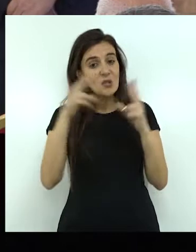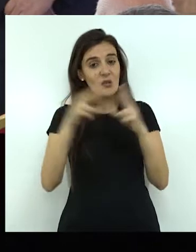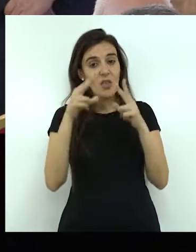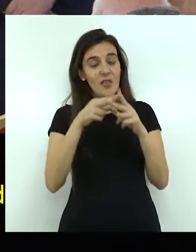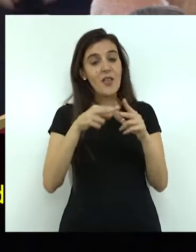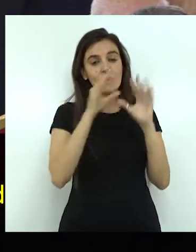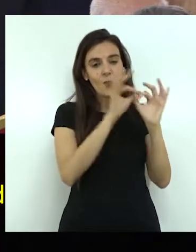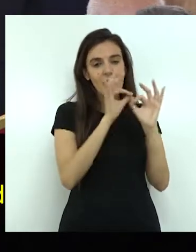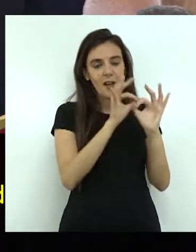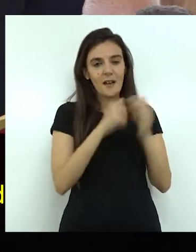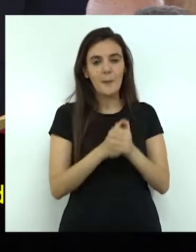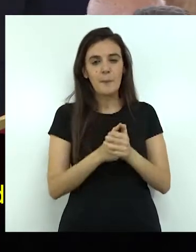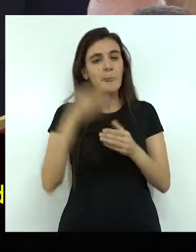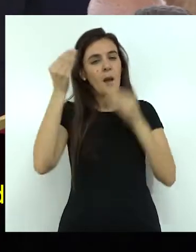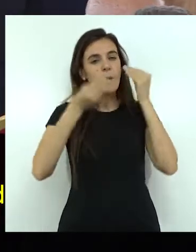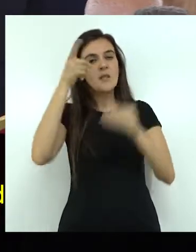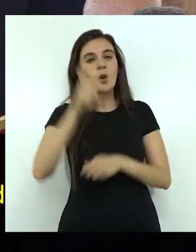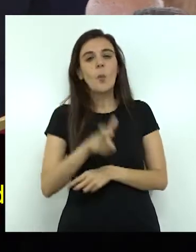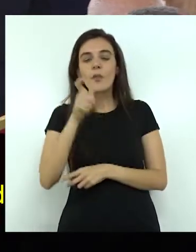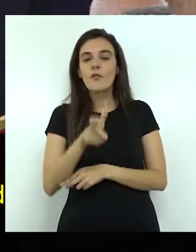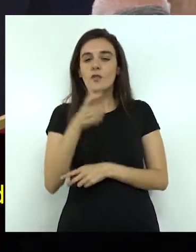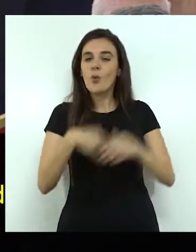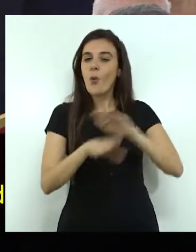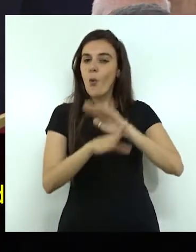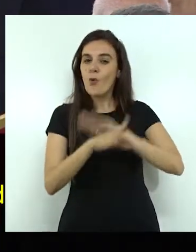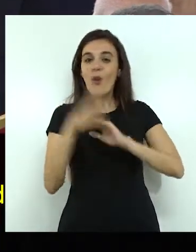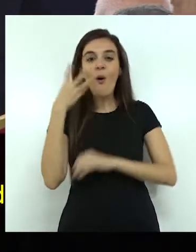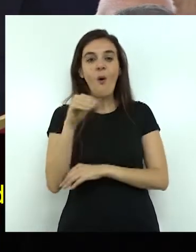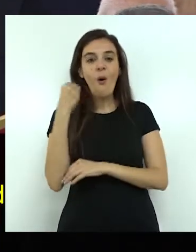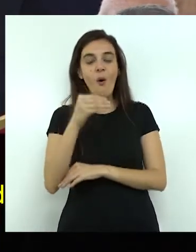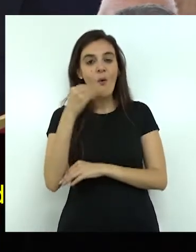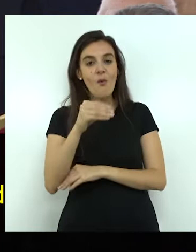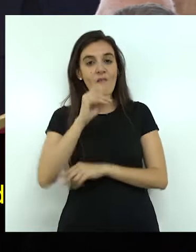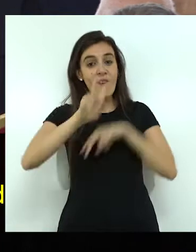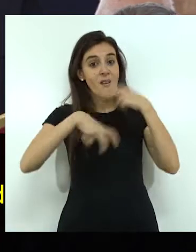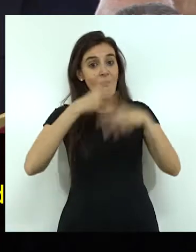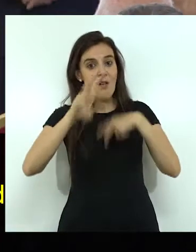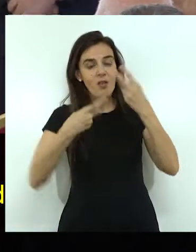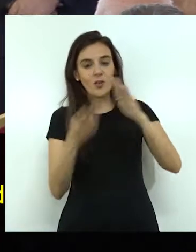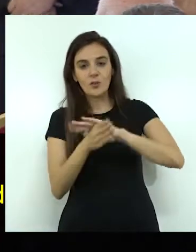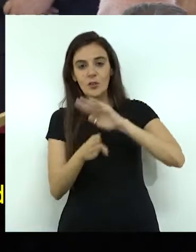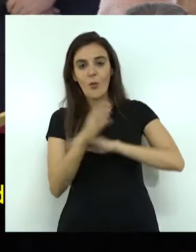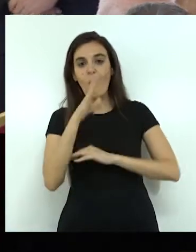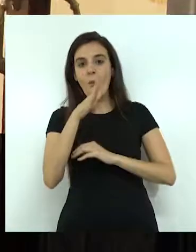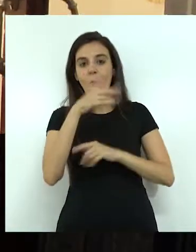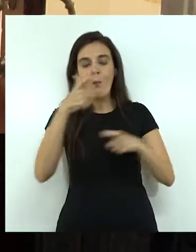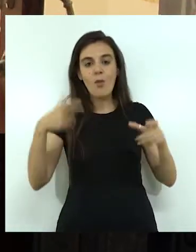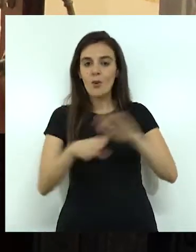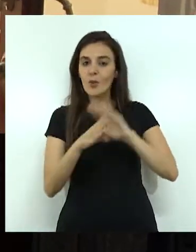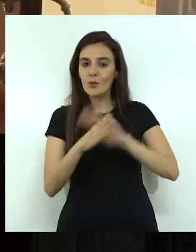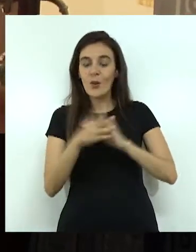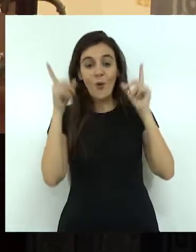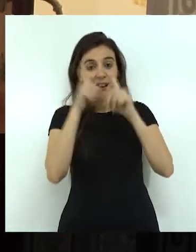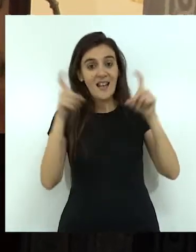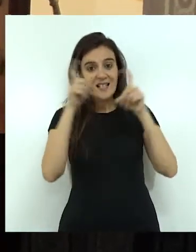especialidad considera que un profesor debe permanecer siempre joven y renovarse constantemente para estar al tanto de todo la enseñanza